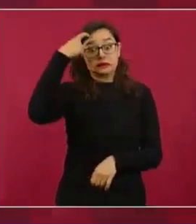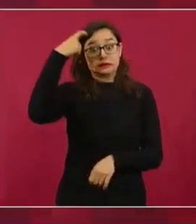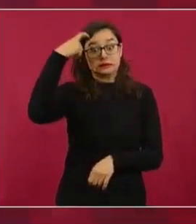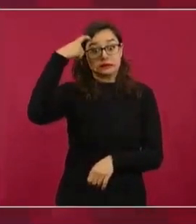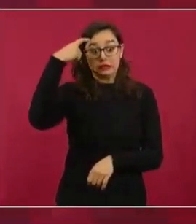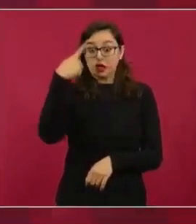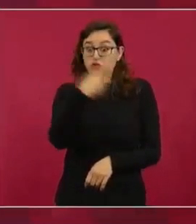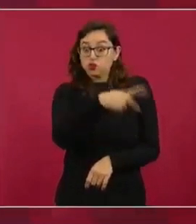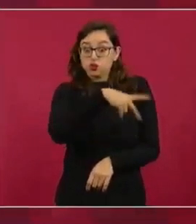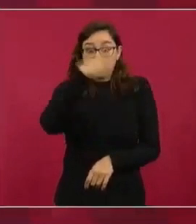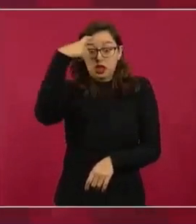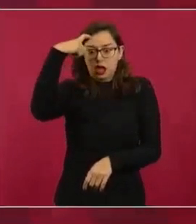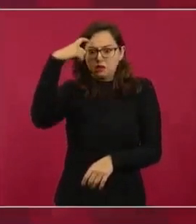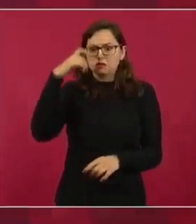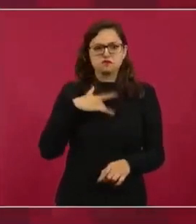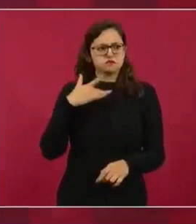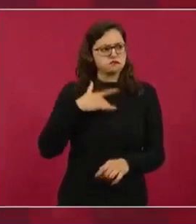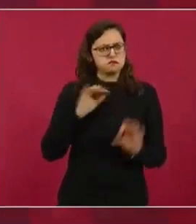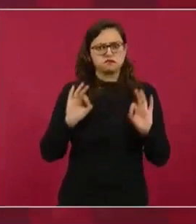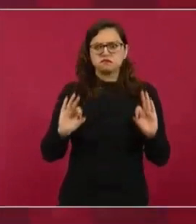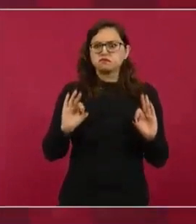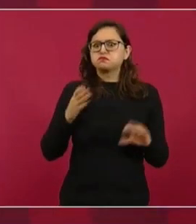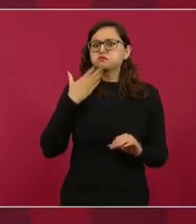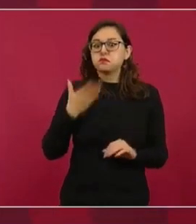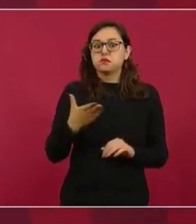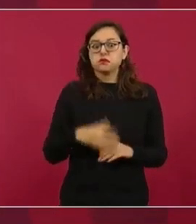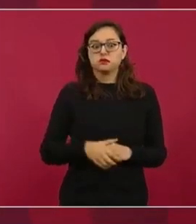ideológico. Lo que para uno